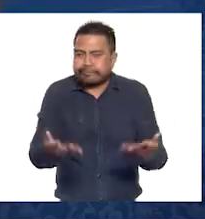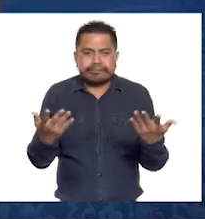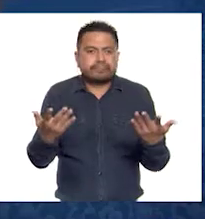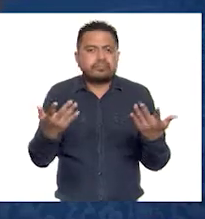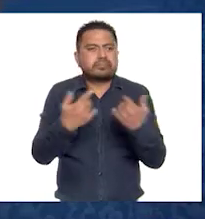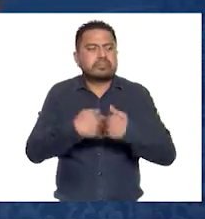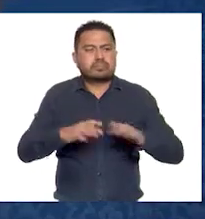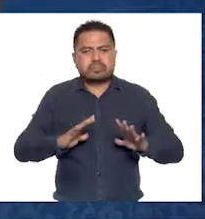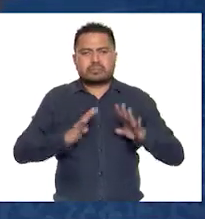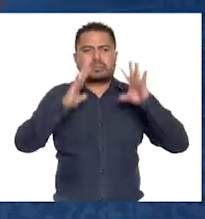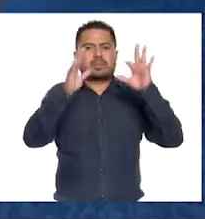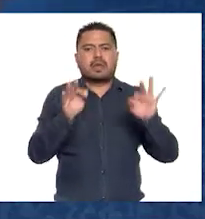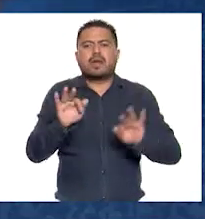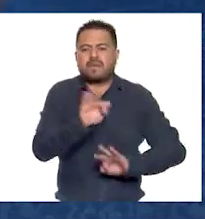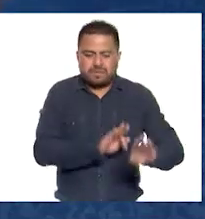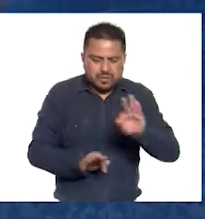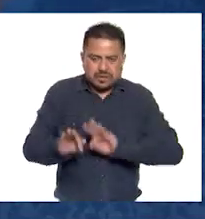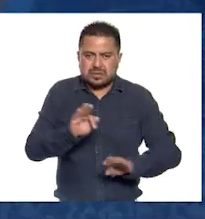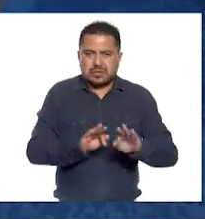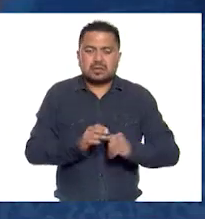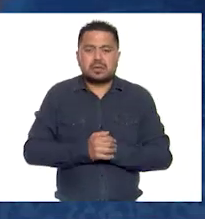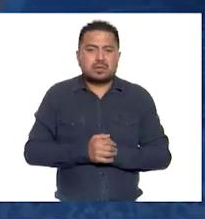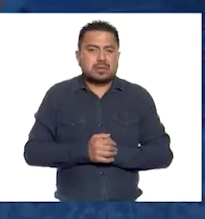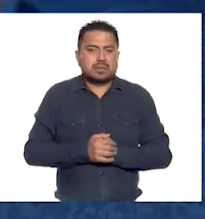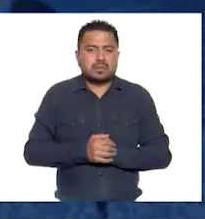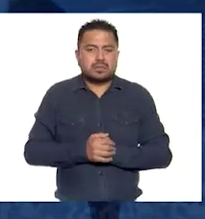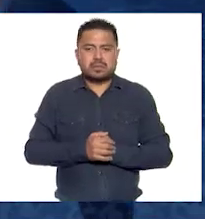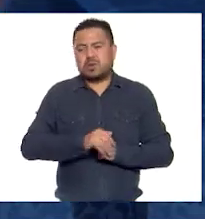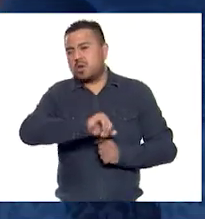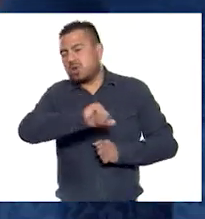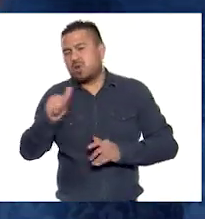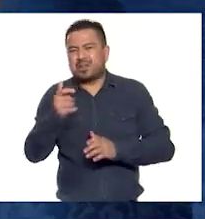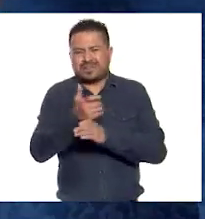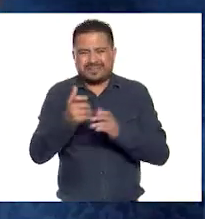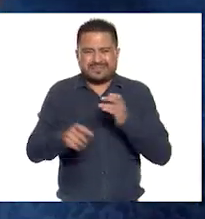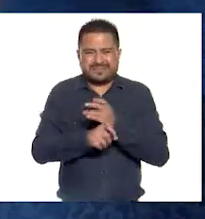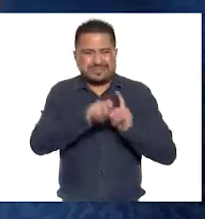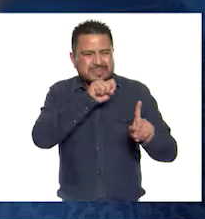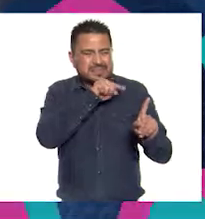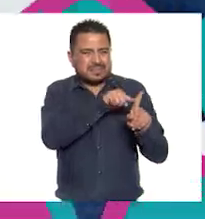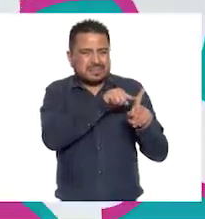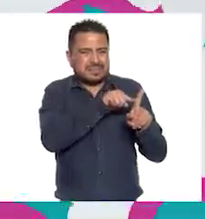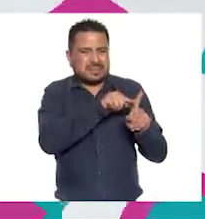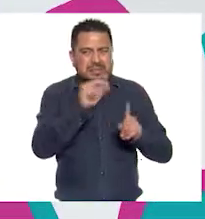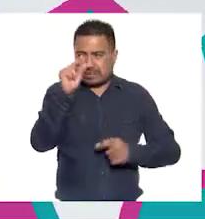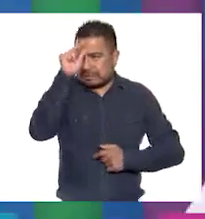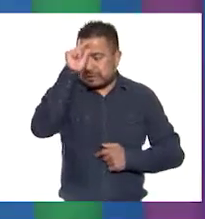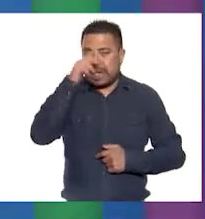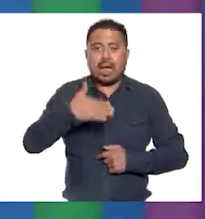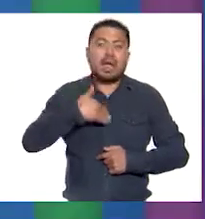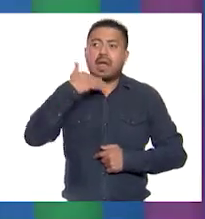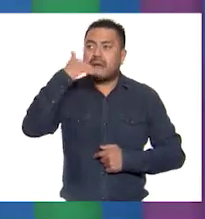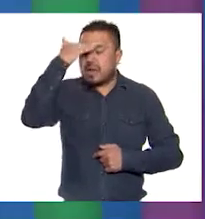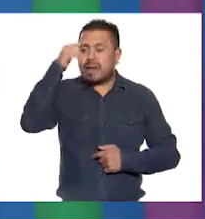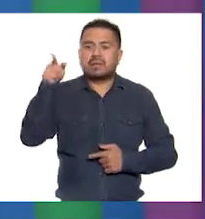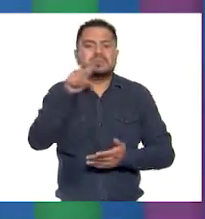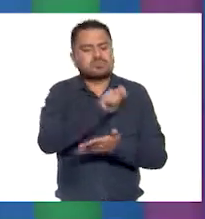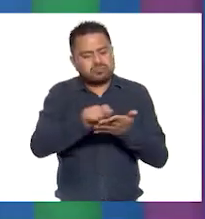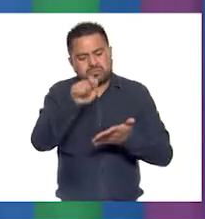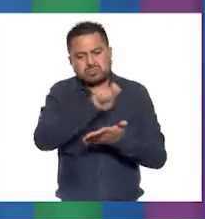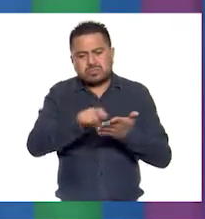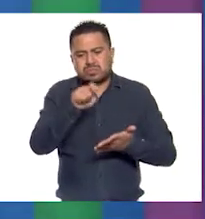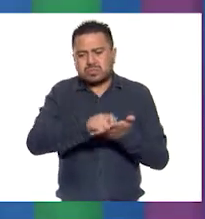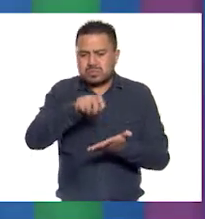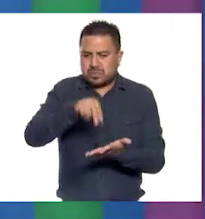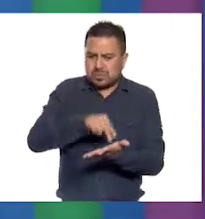verdaderos fundadores de la física. Y es que, entre otras cosas, fueron eruditos árabes los que escribieron un